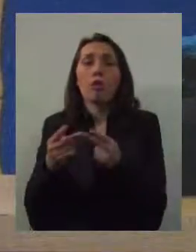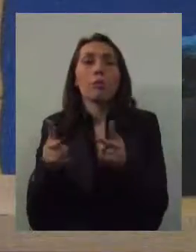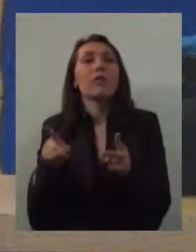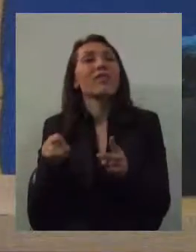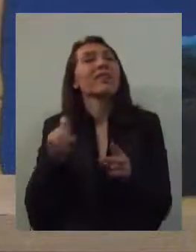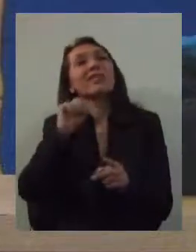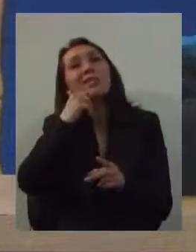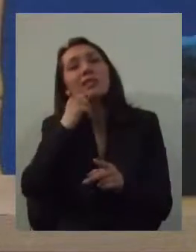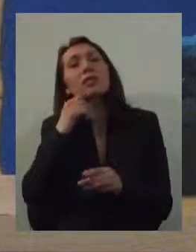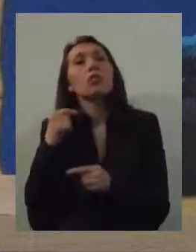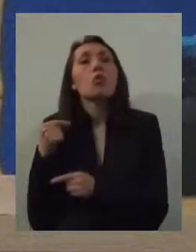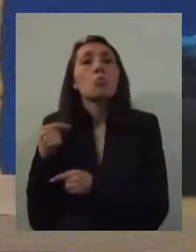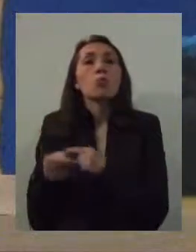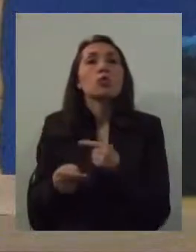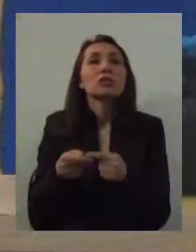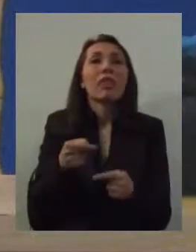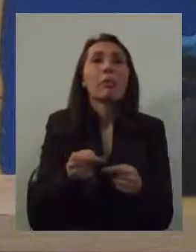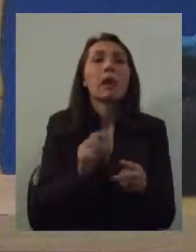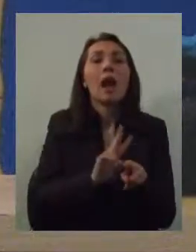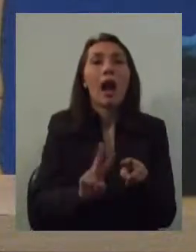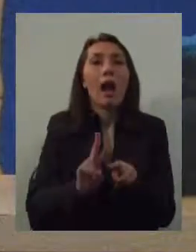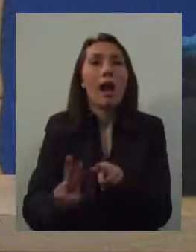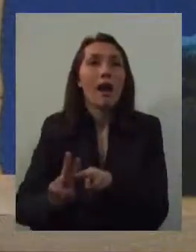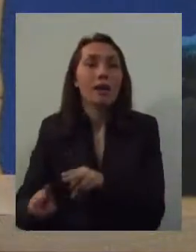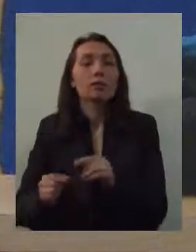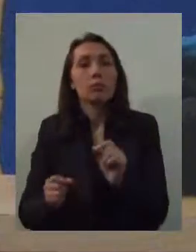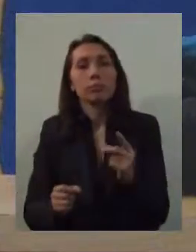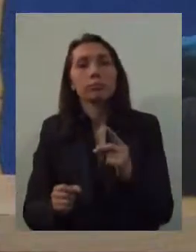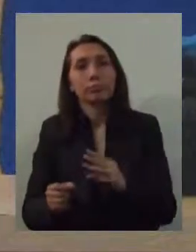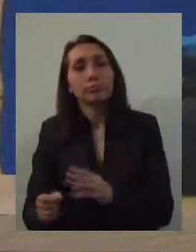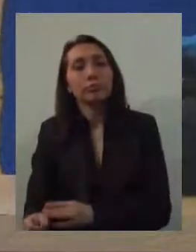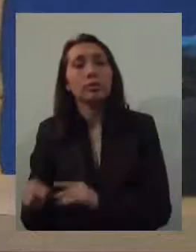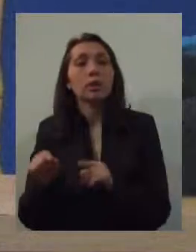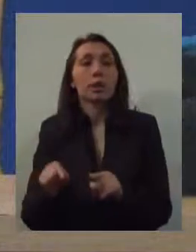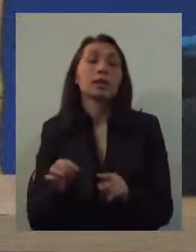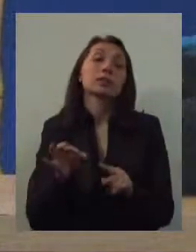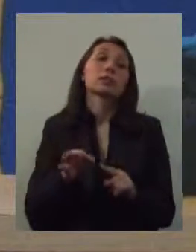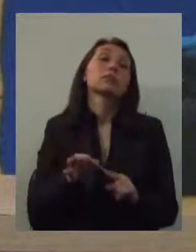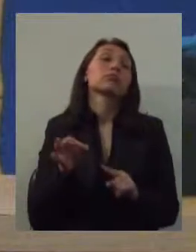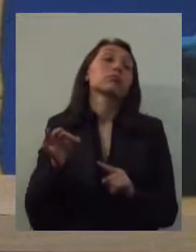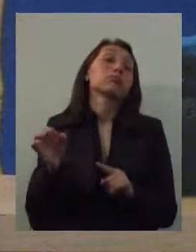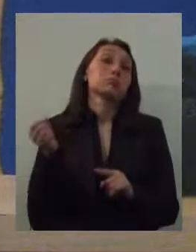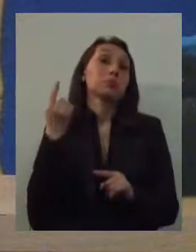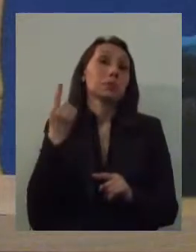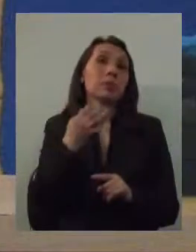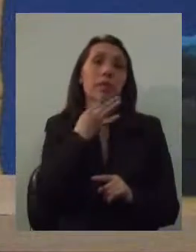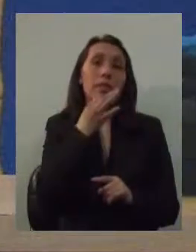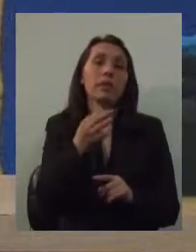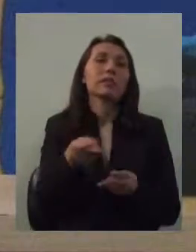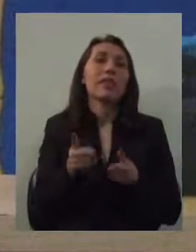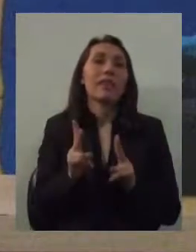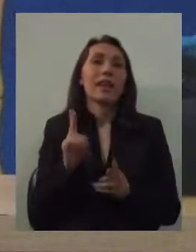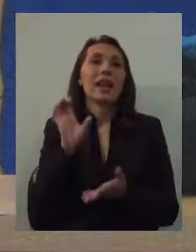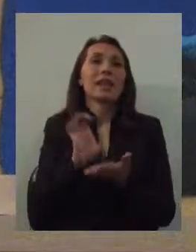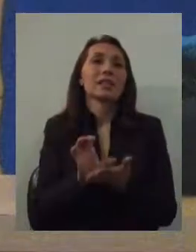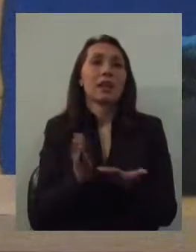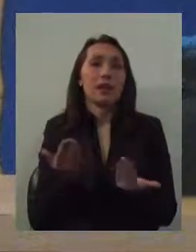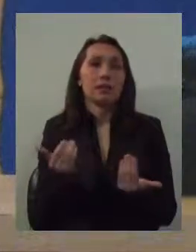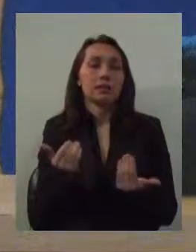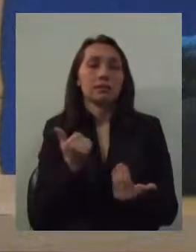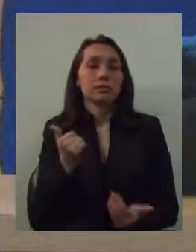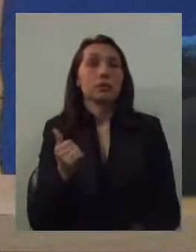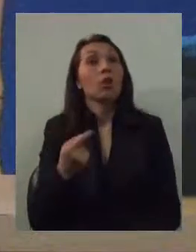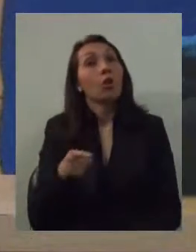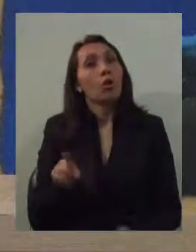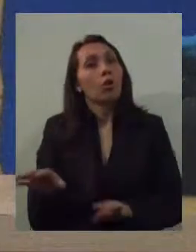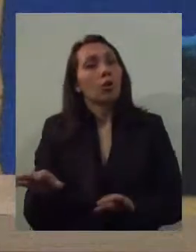las cuestiones procedimentales, en definitiva, que en principio se va a regir por el derecho del Estado requerido. Y